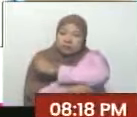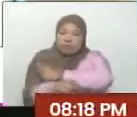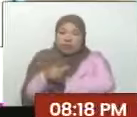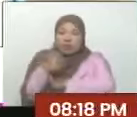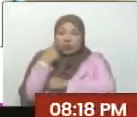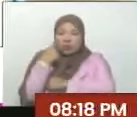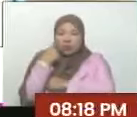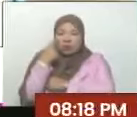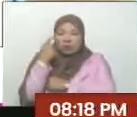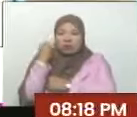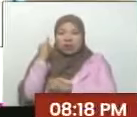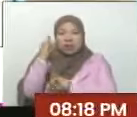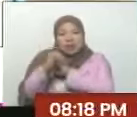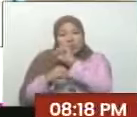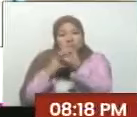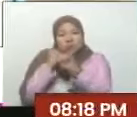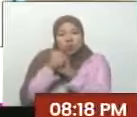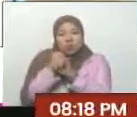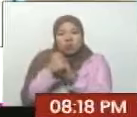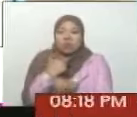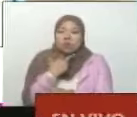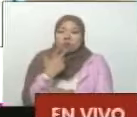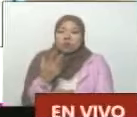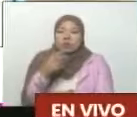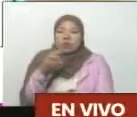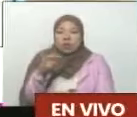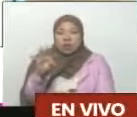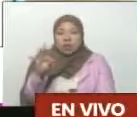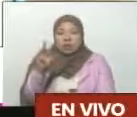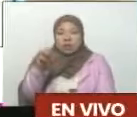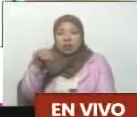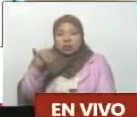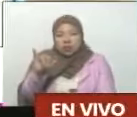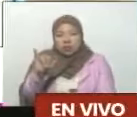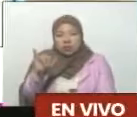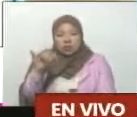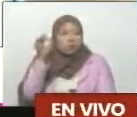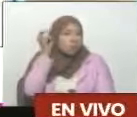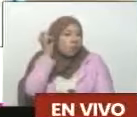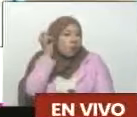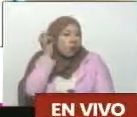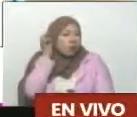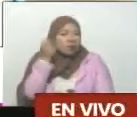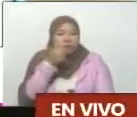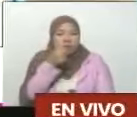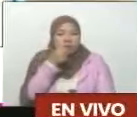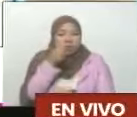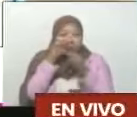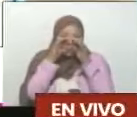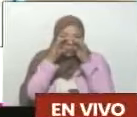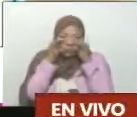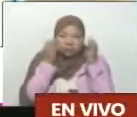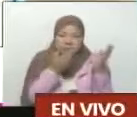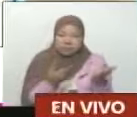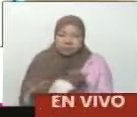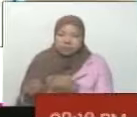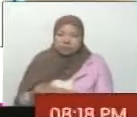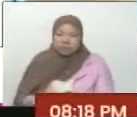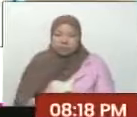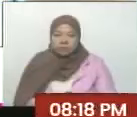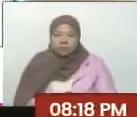Monetario Internacional. La vocera del FMI, Julie Kozak, dio la bienvenida